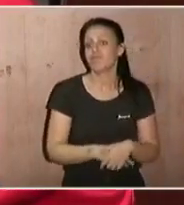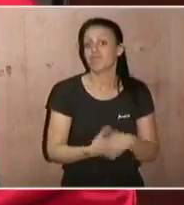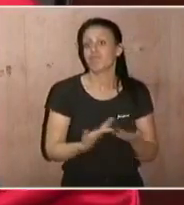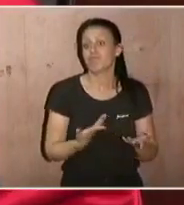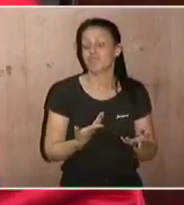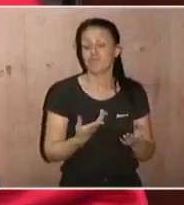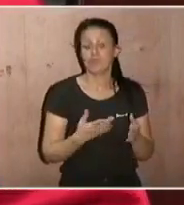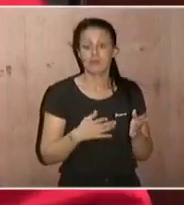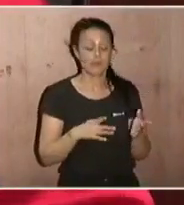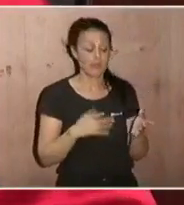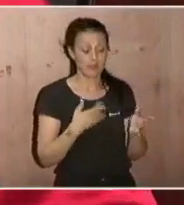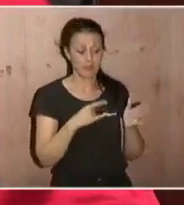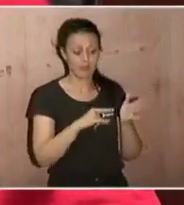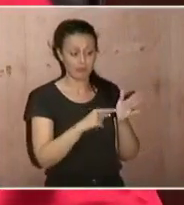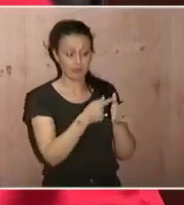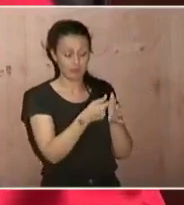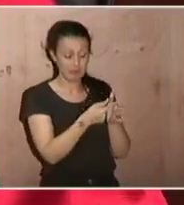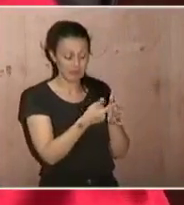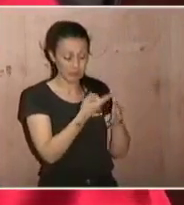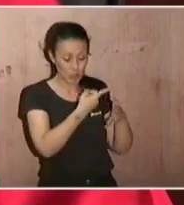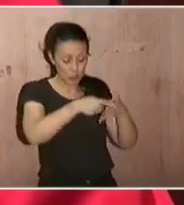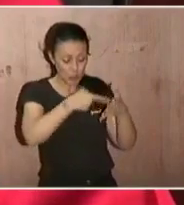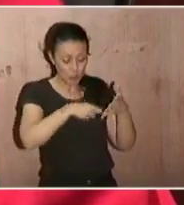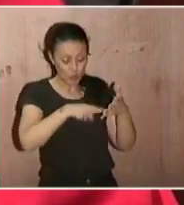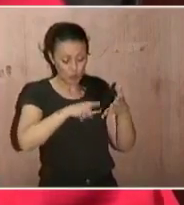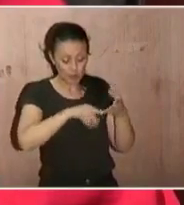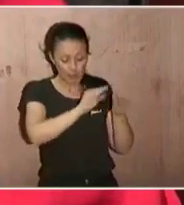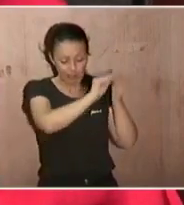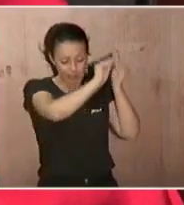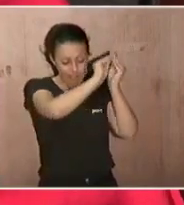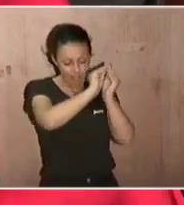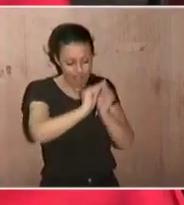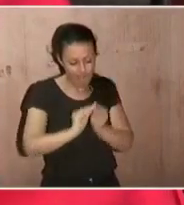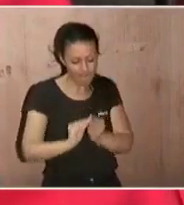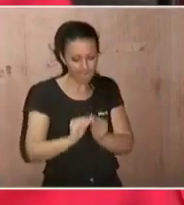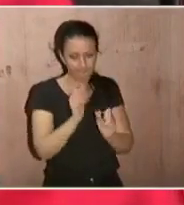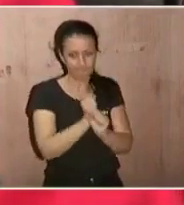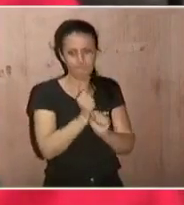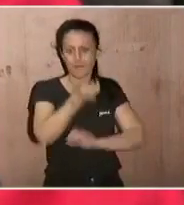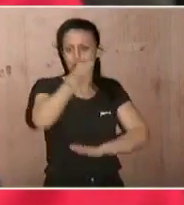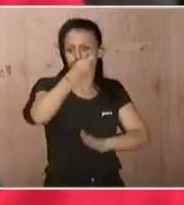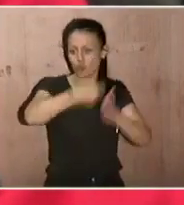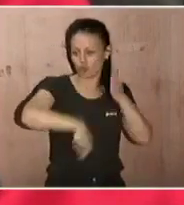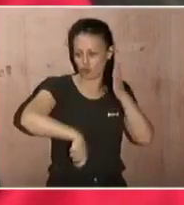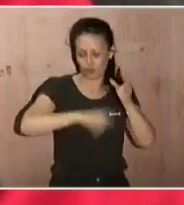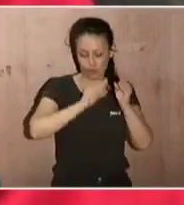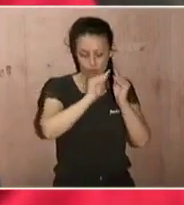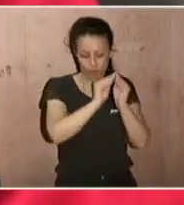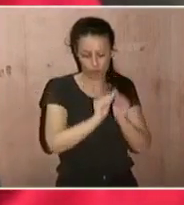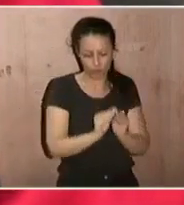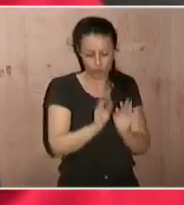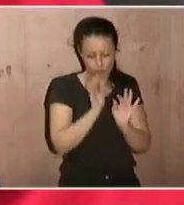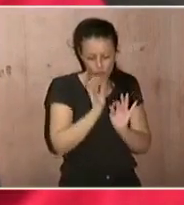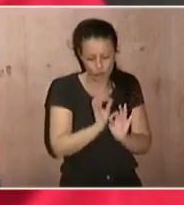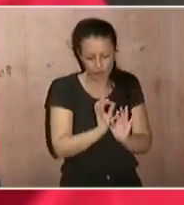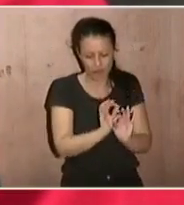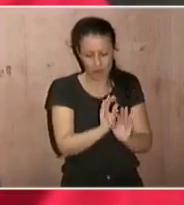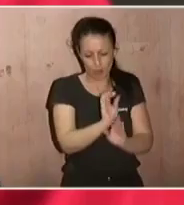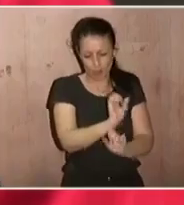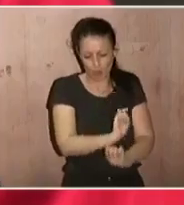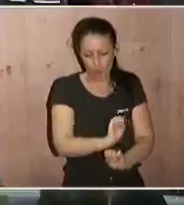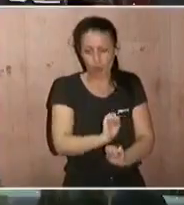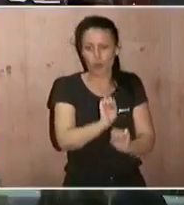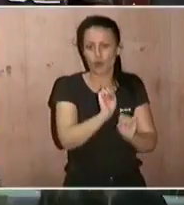técnico-jurídicas elaboradas y editadas con esmero, en el fondo y en la forma, plenas de sentido